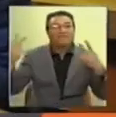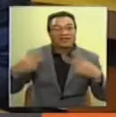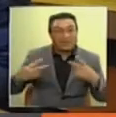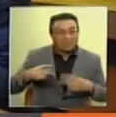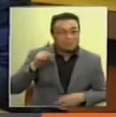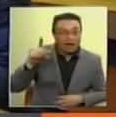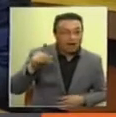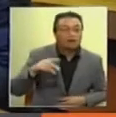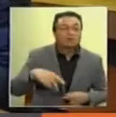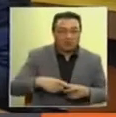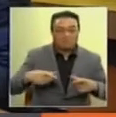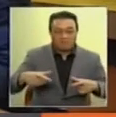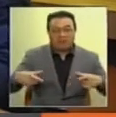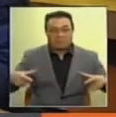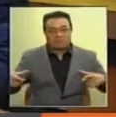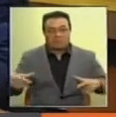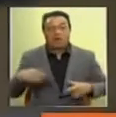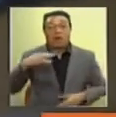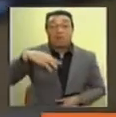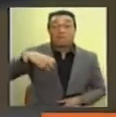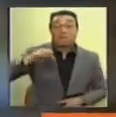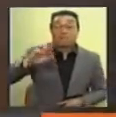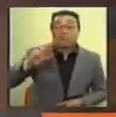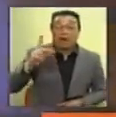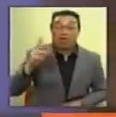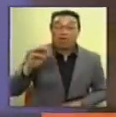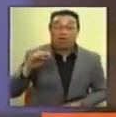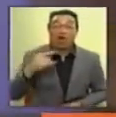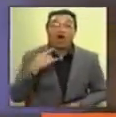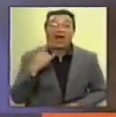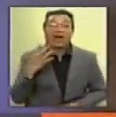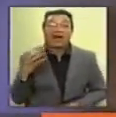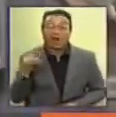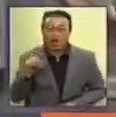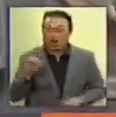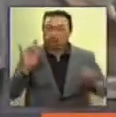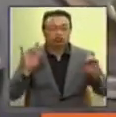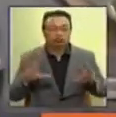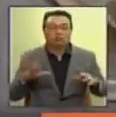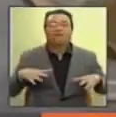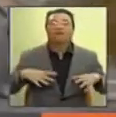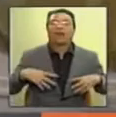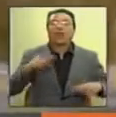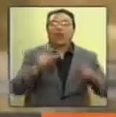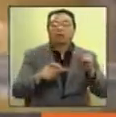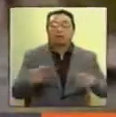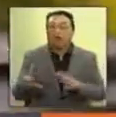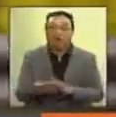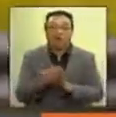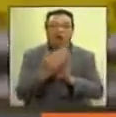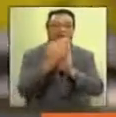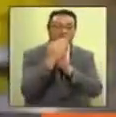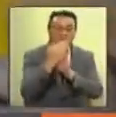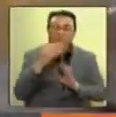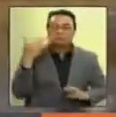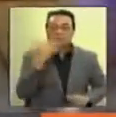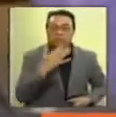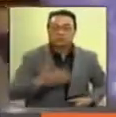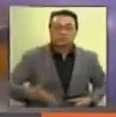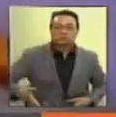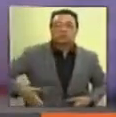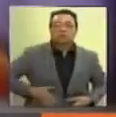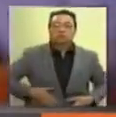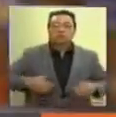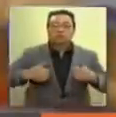Mar, y no parar, porque la Fuente Mardoqueo tiene eso que hace feliz a la gente, que pueda